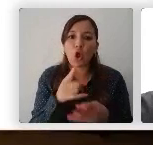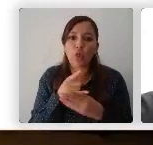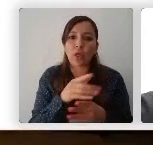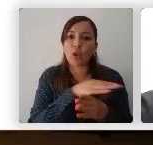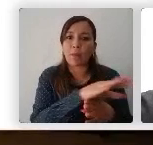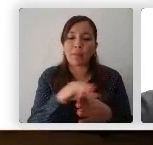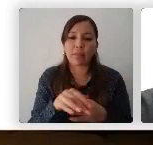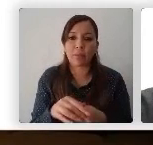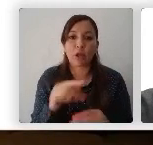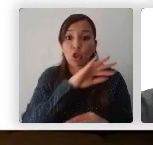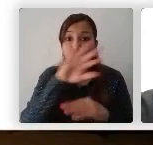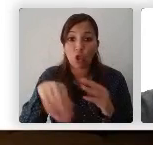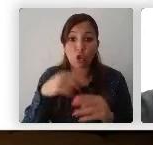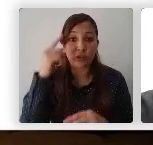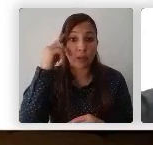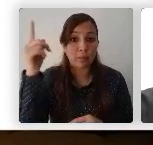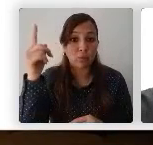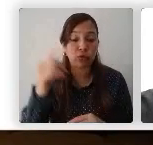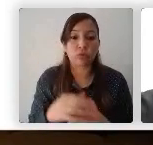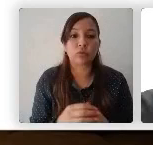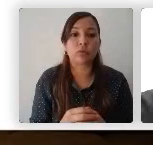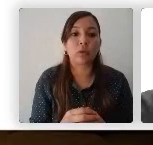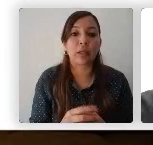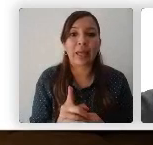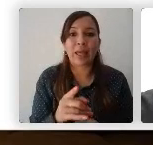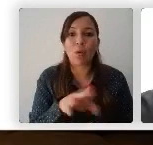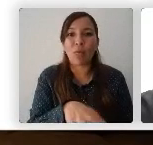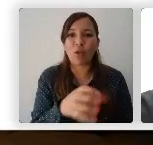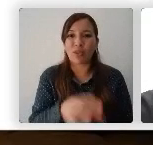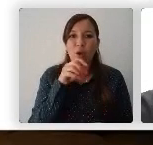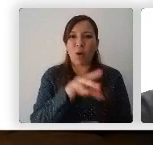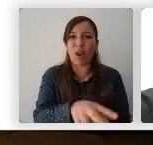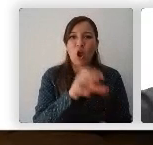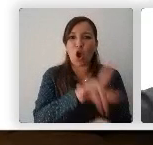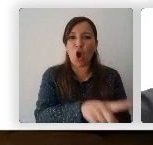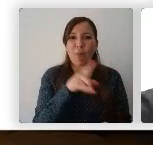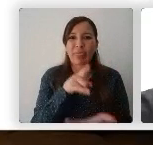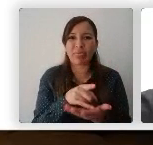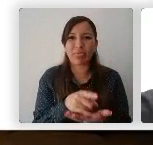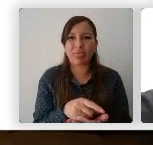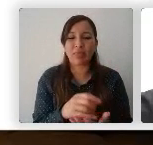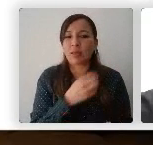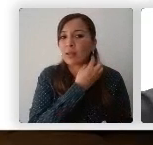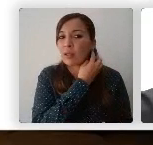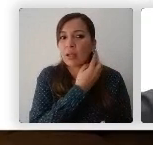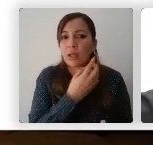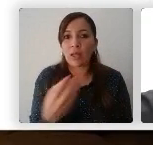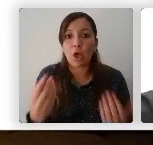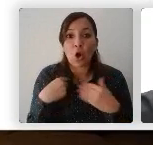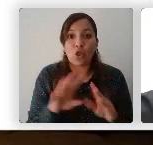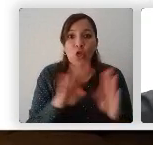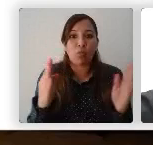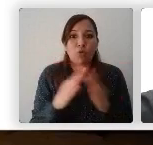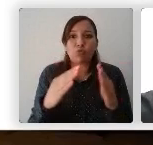sabemos claramente que llegó la pandemia, desde ya llegó el COVID, y pues nos llevó a un aislamiento,